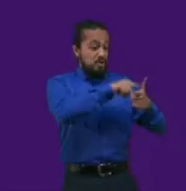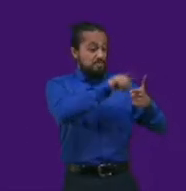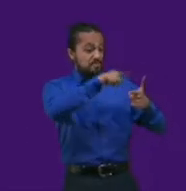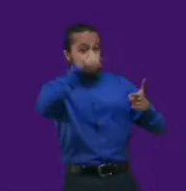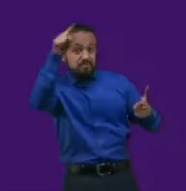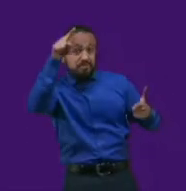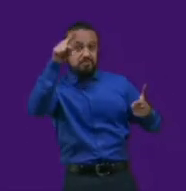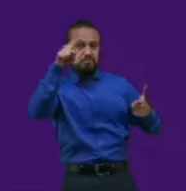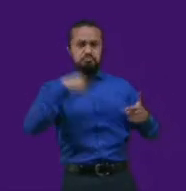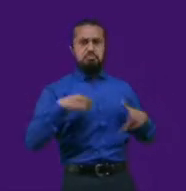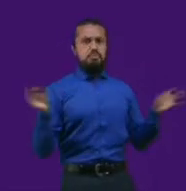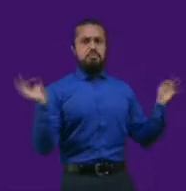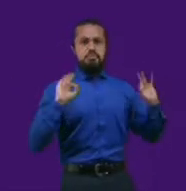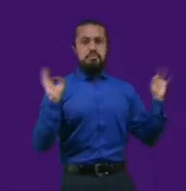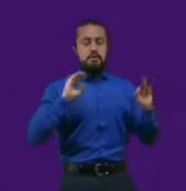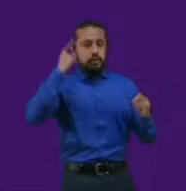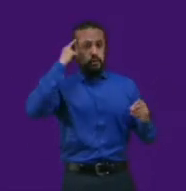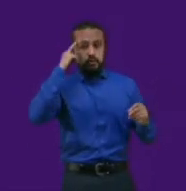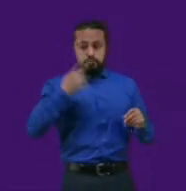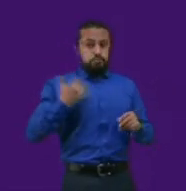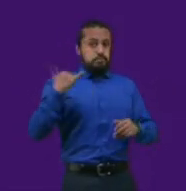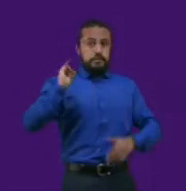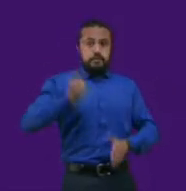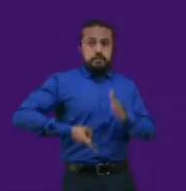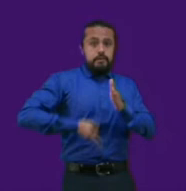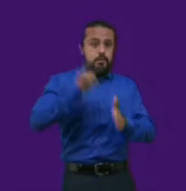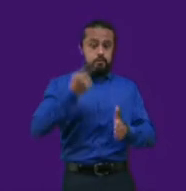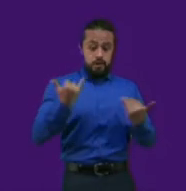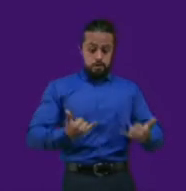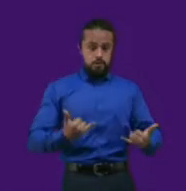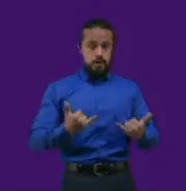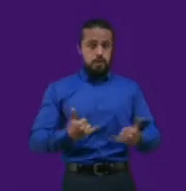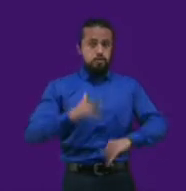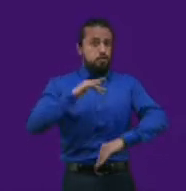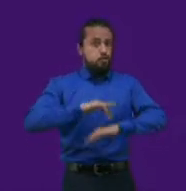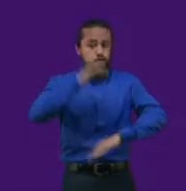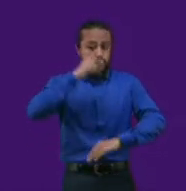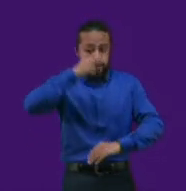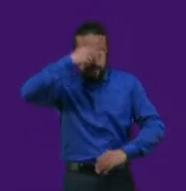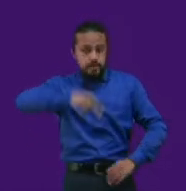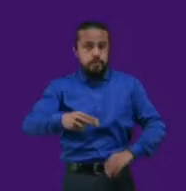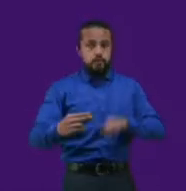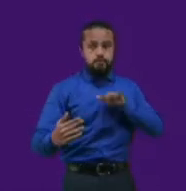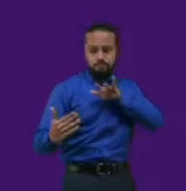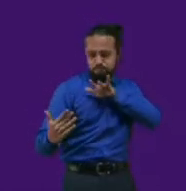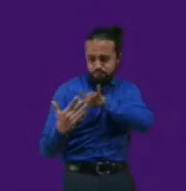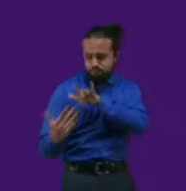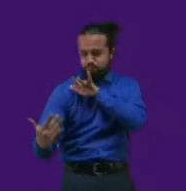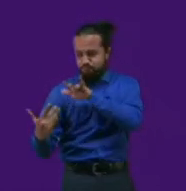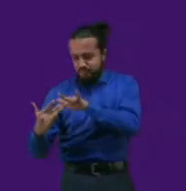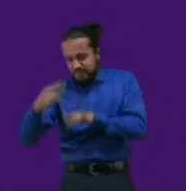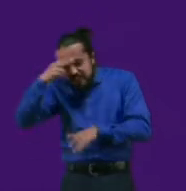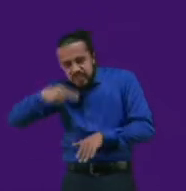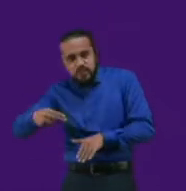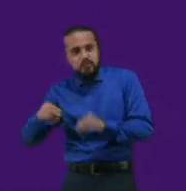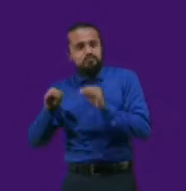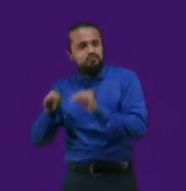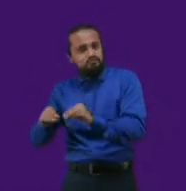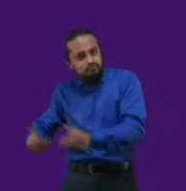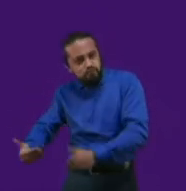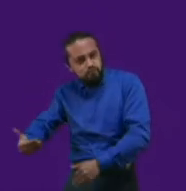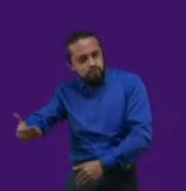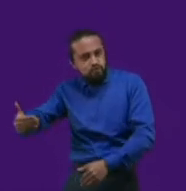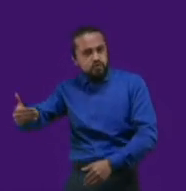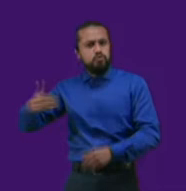que simplemente dije, ya me llegó el momento de estar con mis hijos. Y estuve unos 6 meses